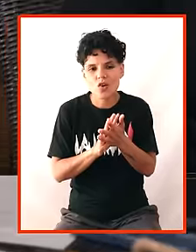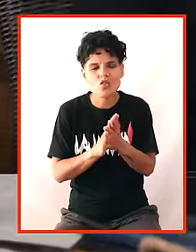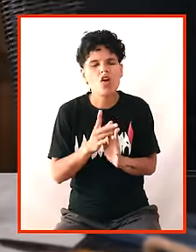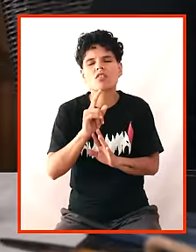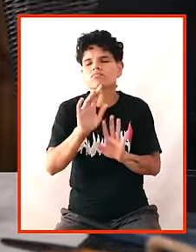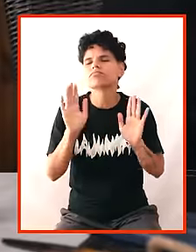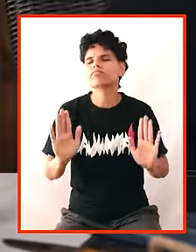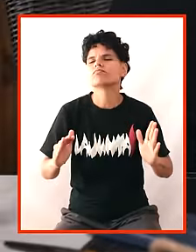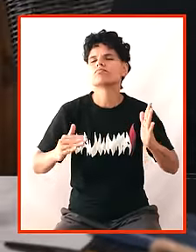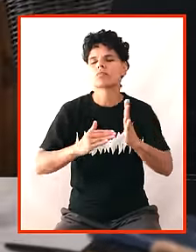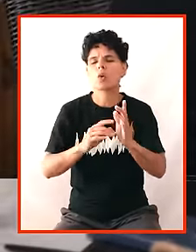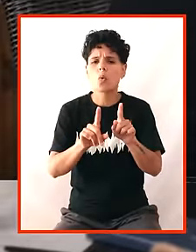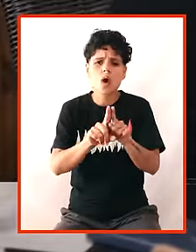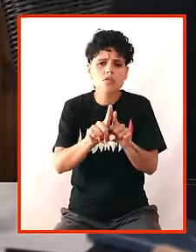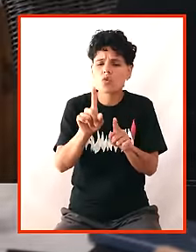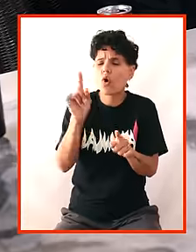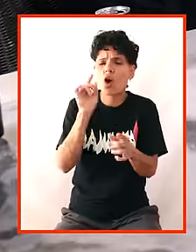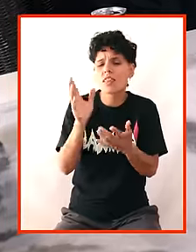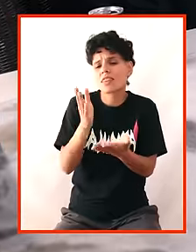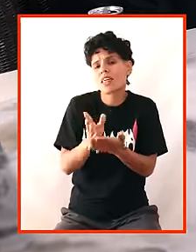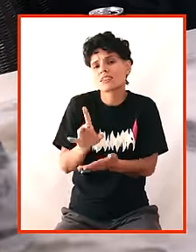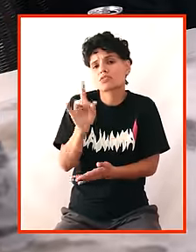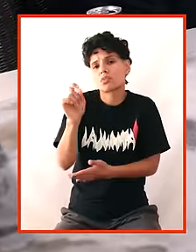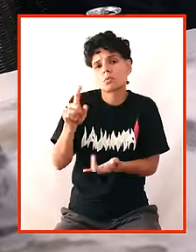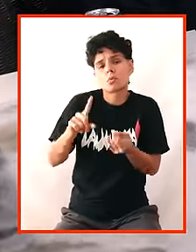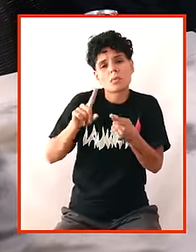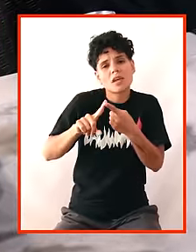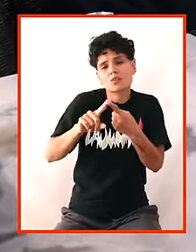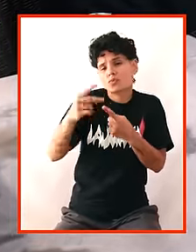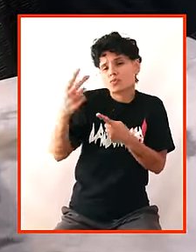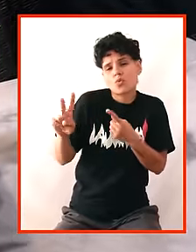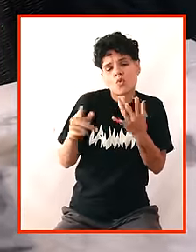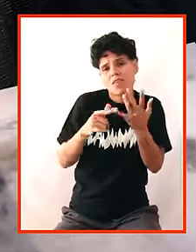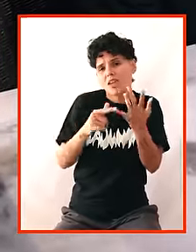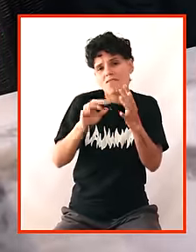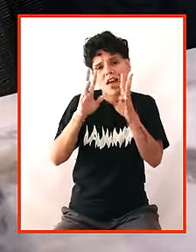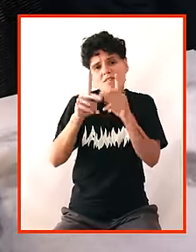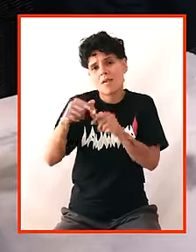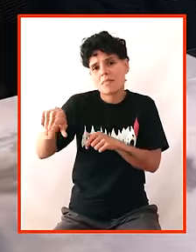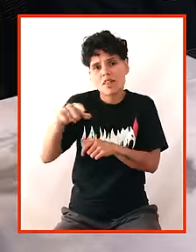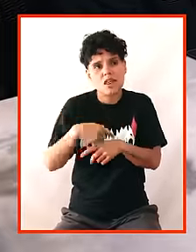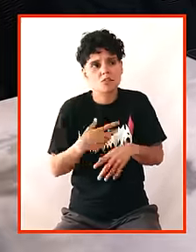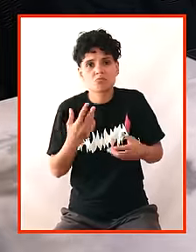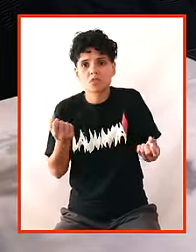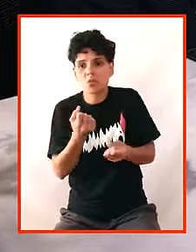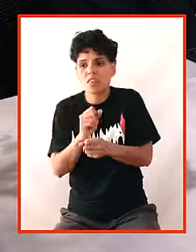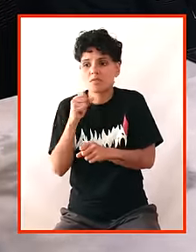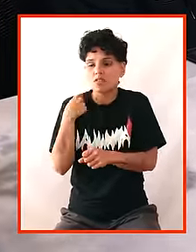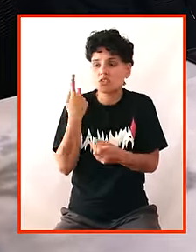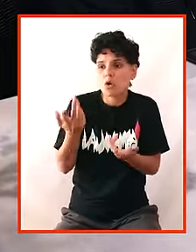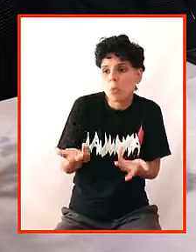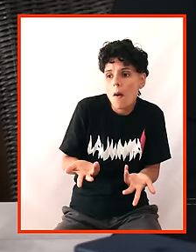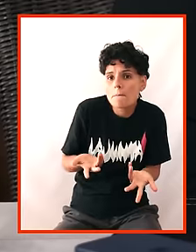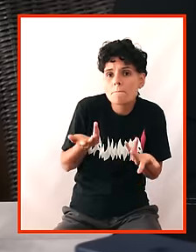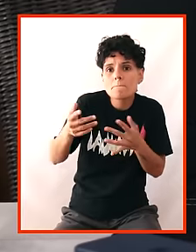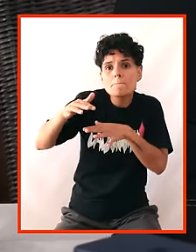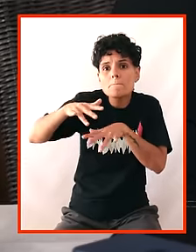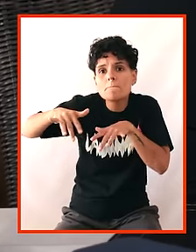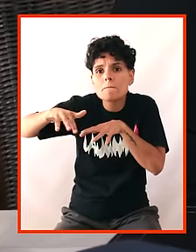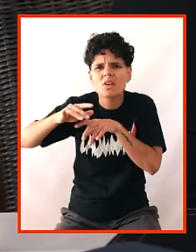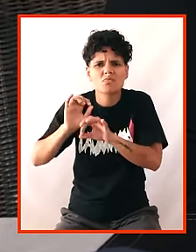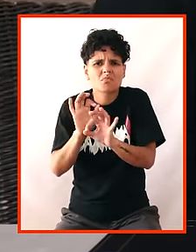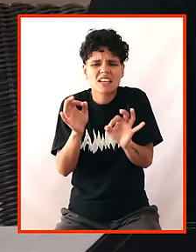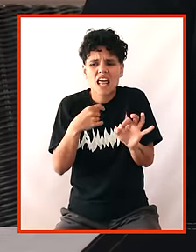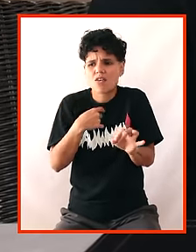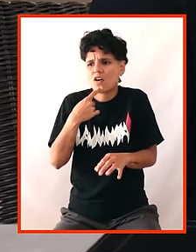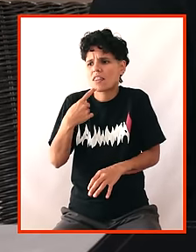Y muy personal también, claro. Nosotros no hallábamos como con mucho poder como para opinar, porque es algo como tan personal que qué hay a